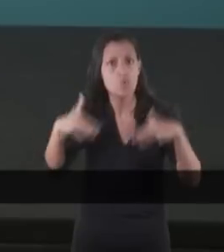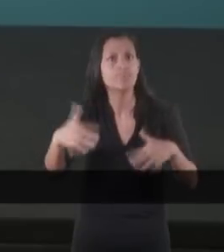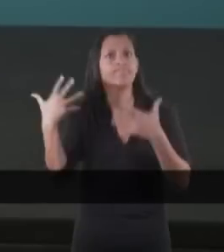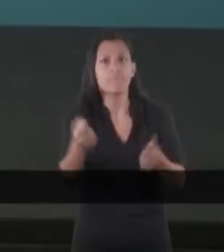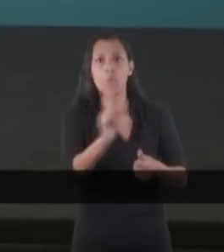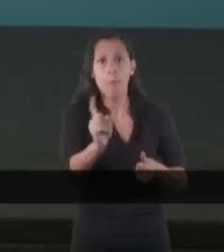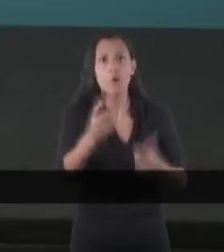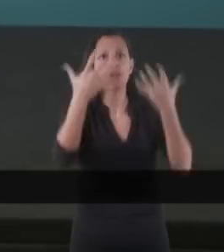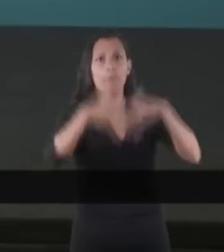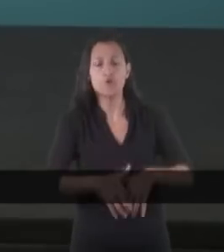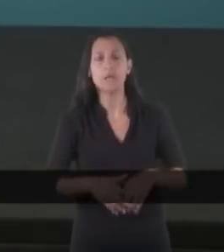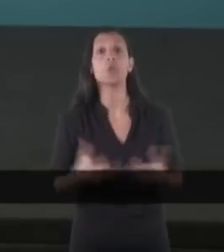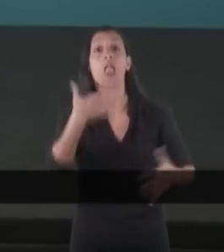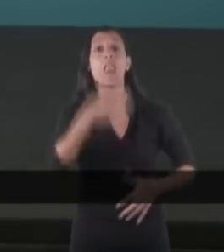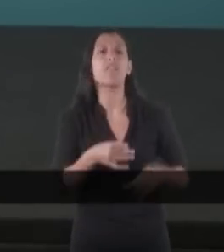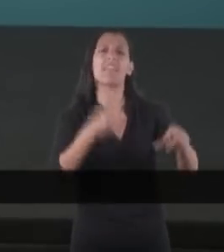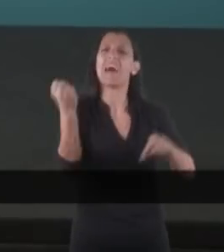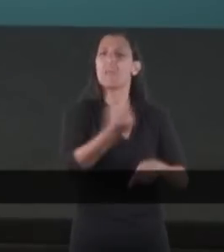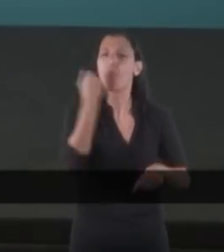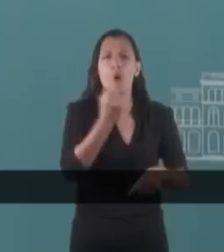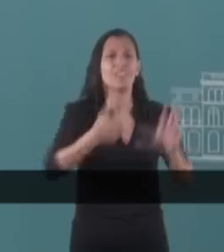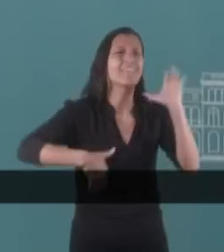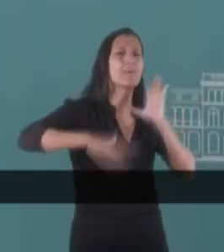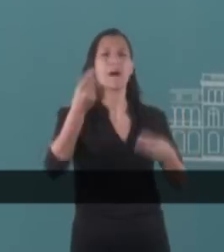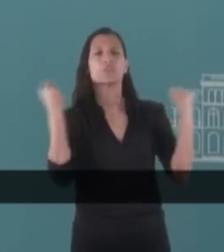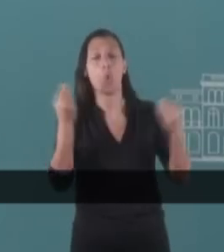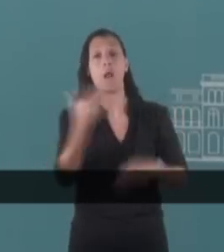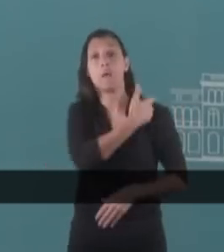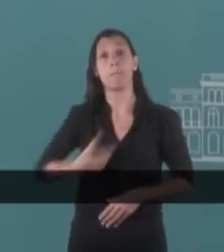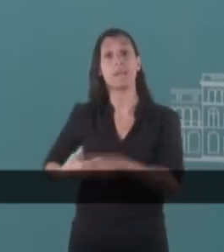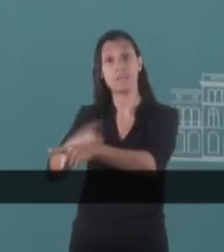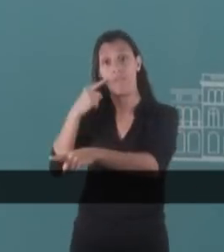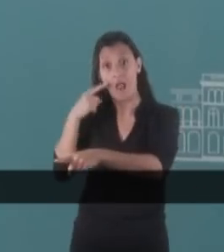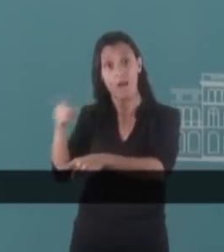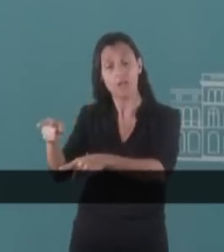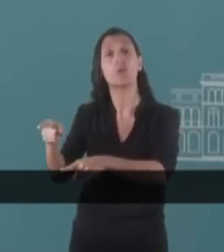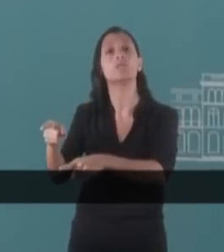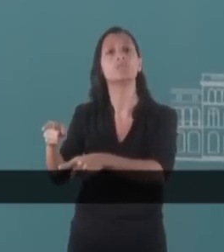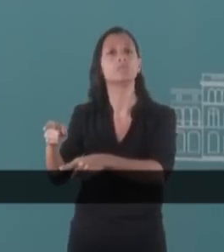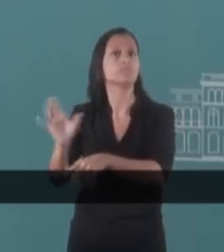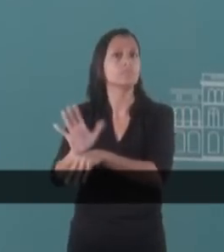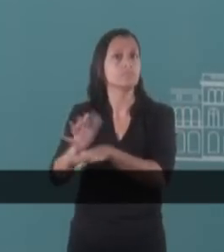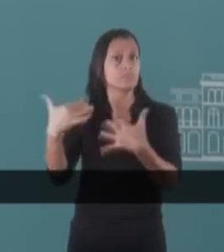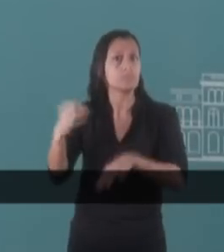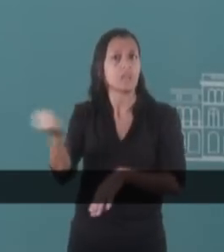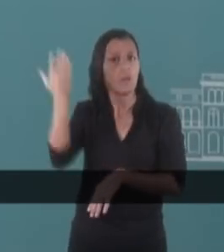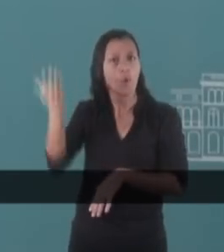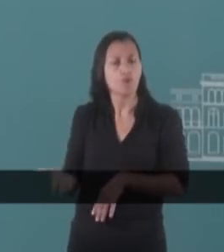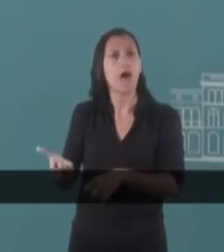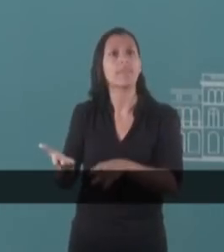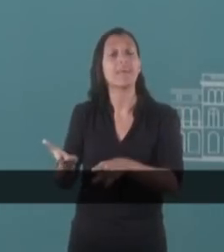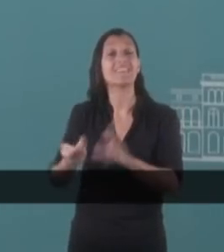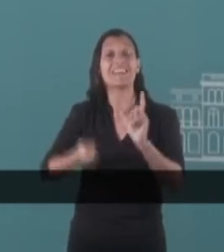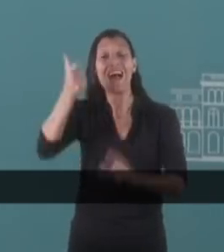proyecto? La verdad es que lo importante y lo trascendente es que el presidente de la Nación y un grupo muy importante, casi la mitad de